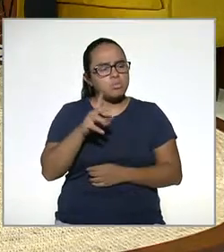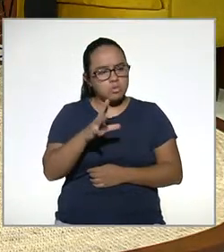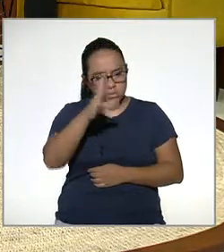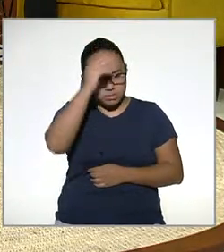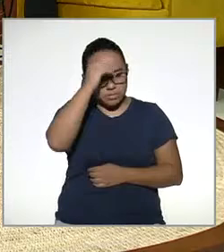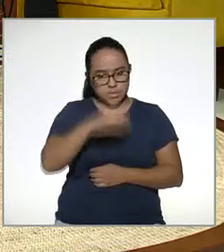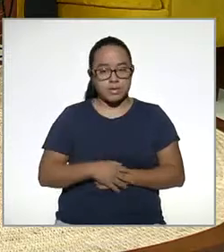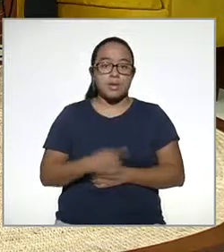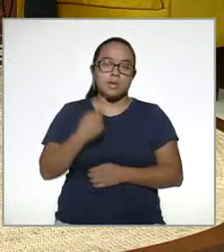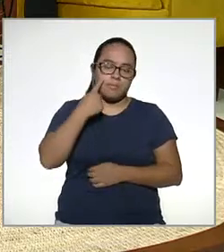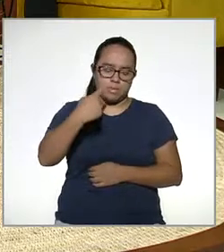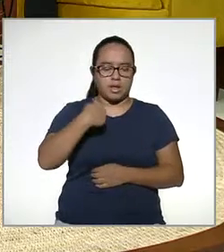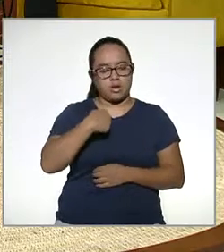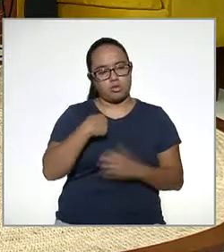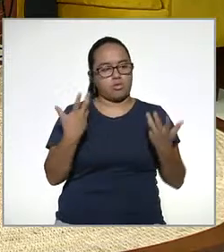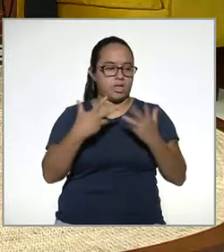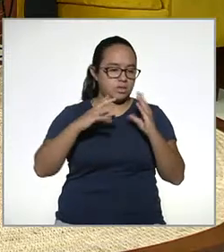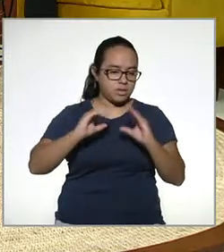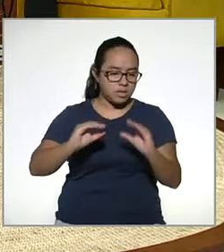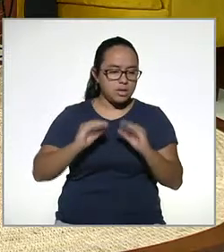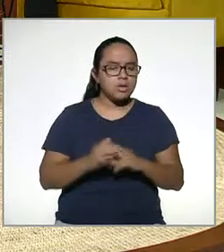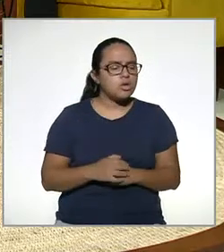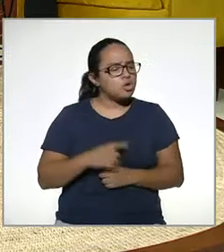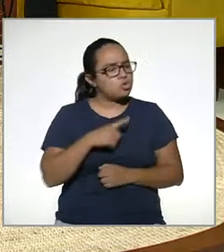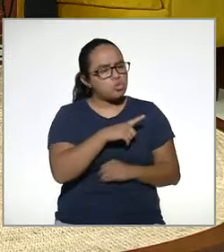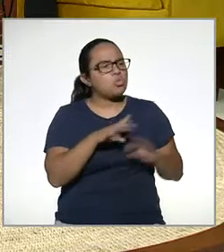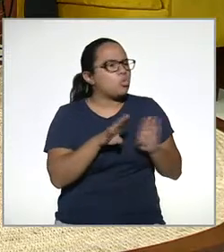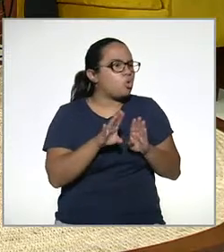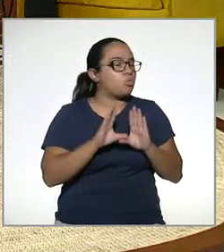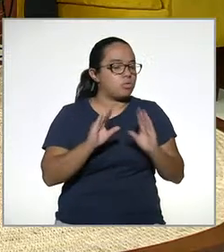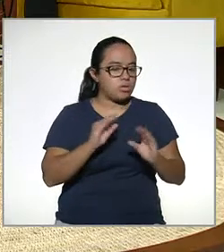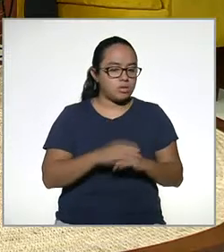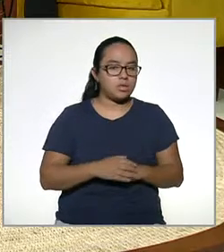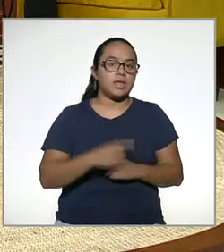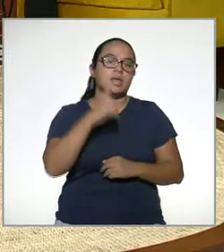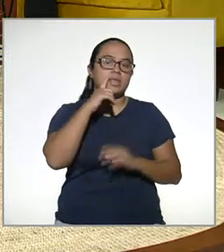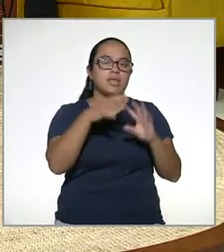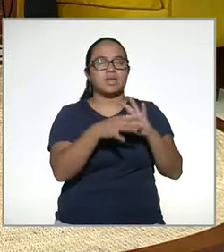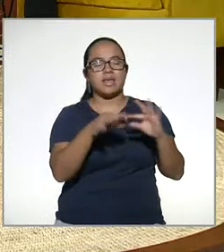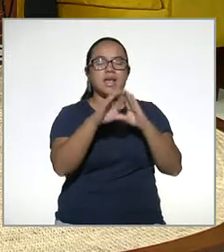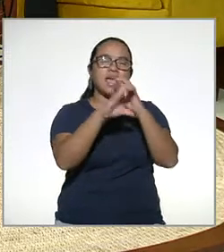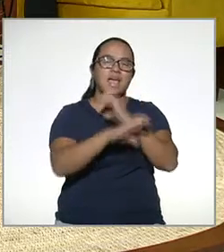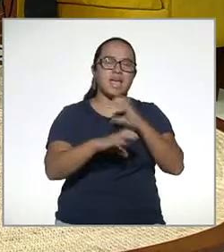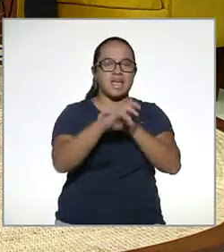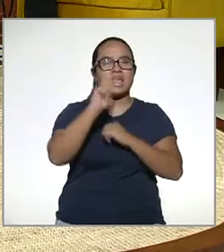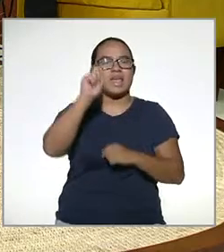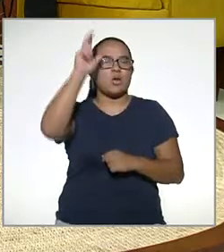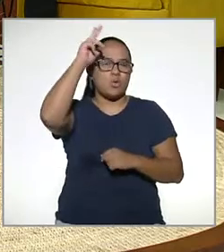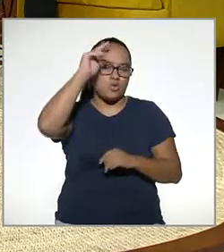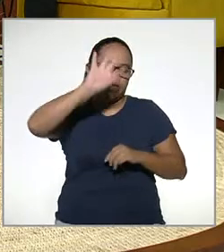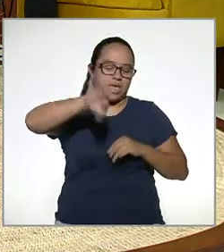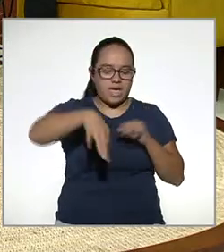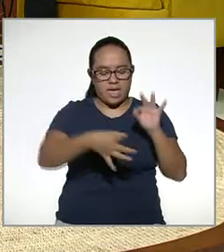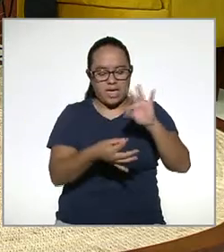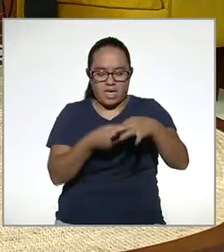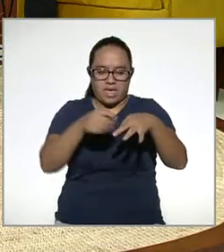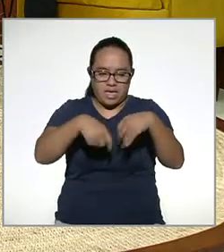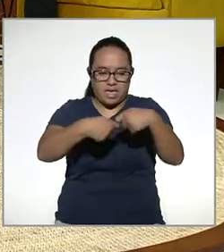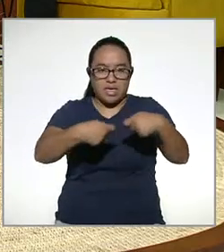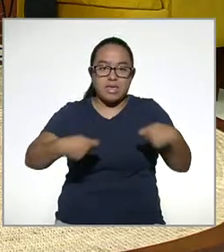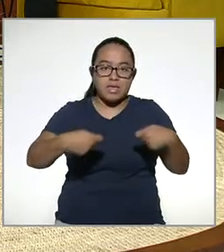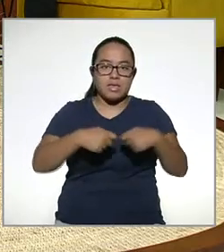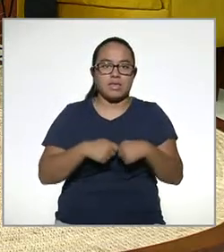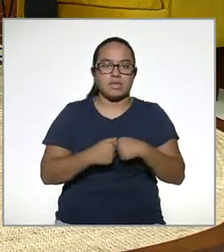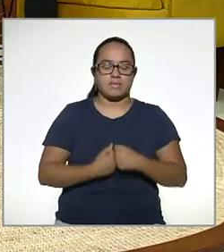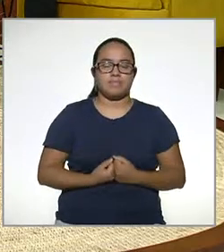Bueno, es que yo le enseñé. Y entonces, ¿cómo le enseñaste? Y entonces, hasta me canten una cancioncita del conejo, ¿no? Que sí, que